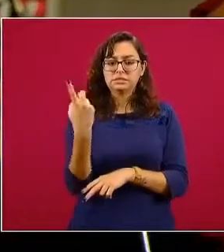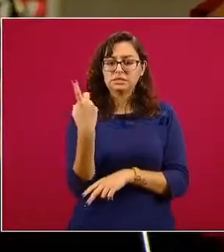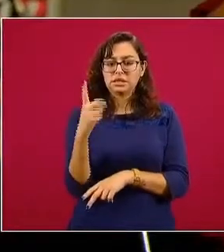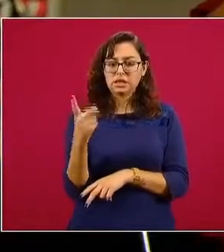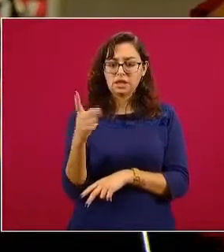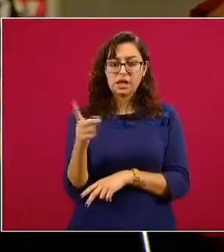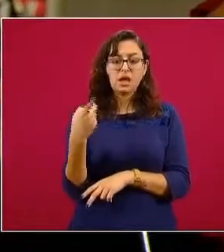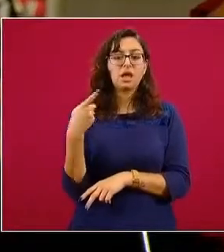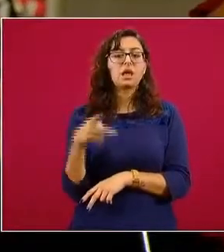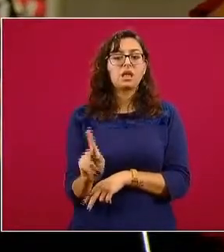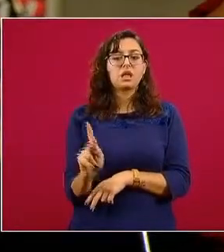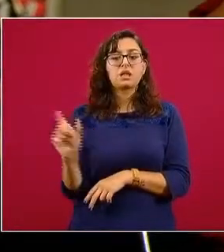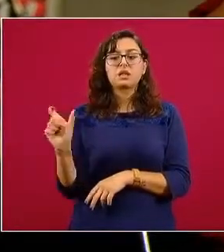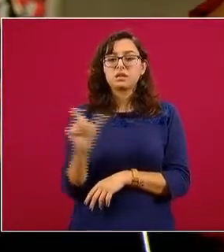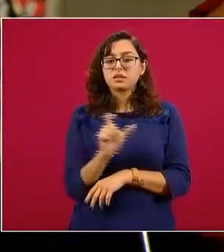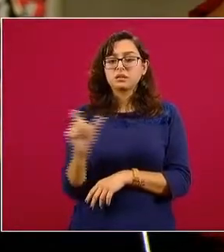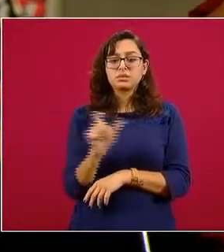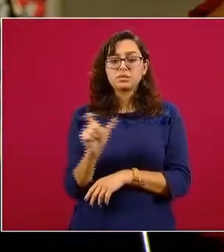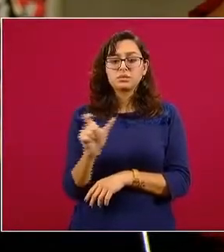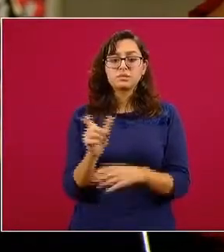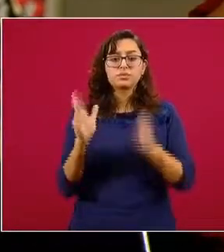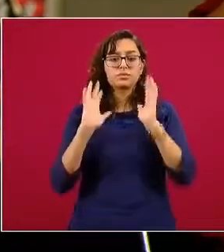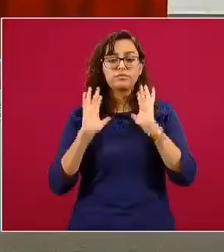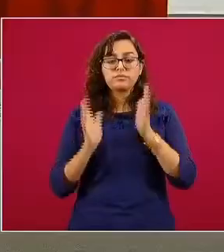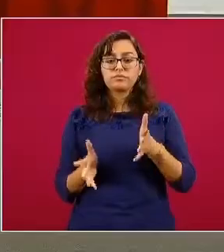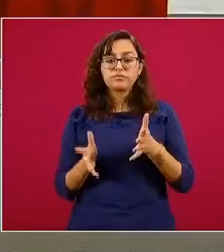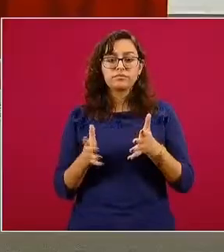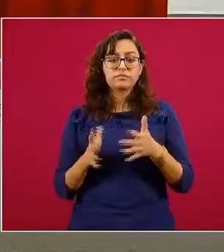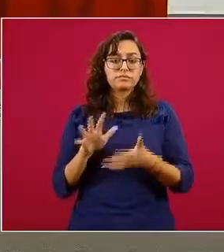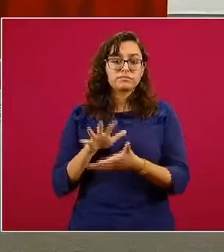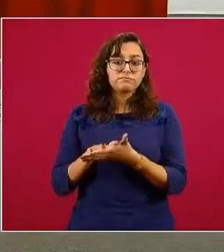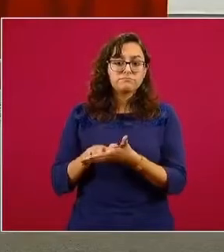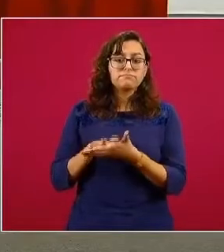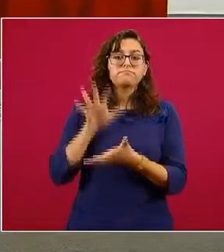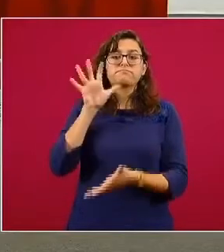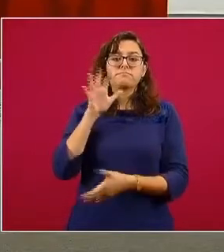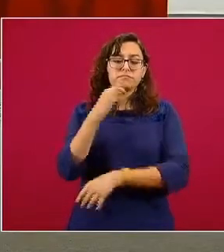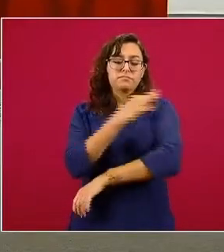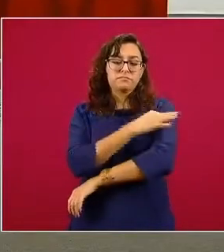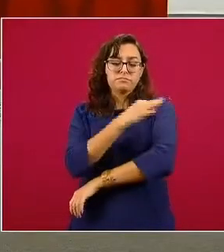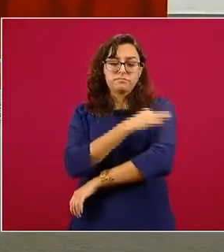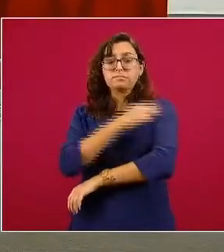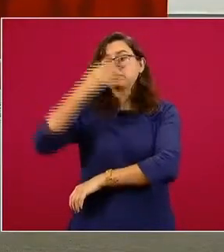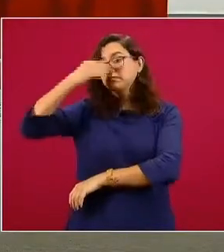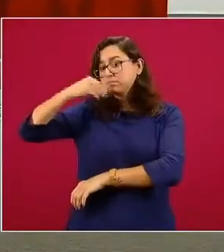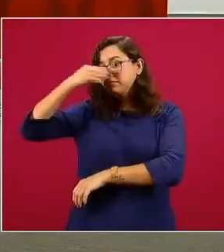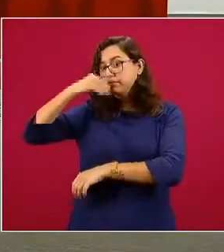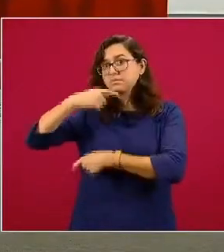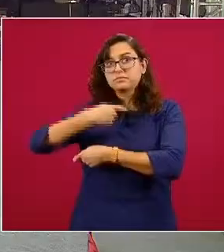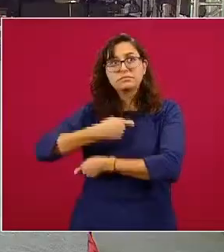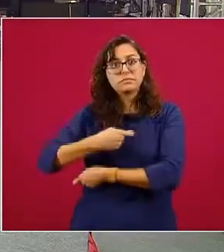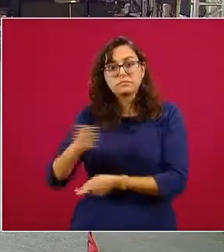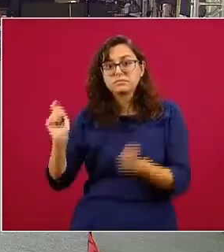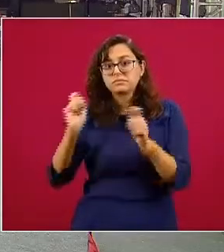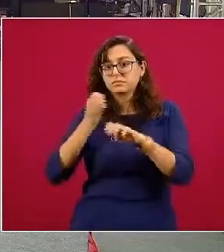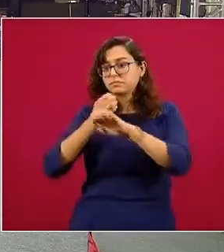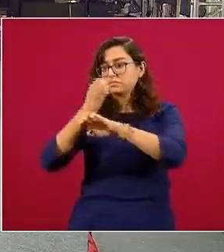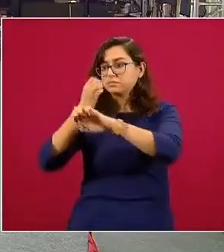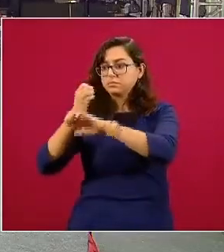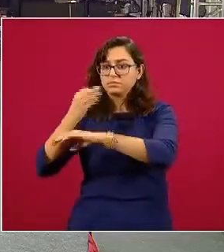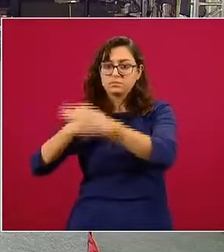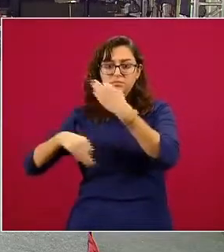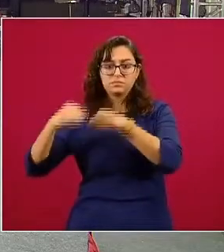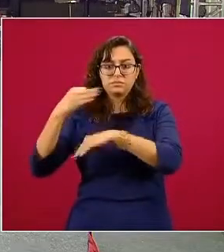como cuando se lleven a cabo las mayores entregas de las dosis a los estados y a todas las diferentes dependencias?